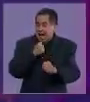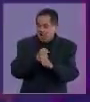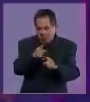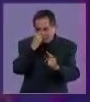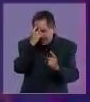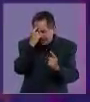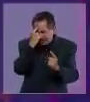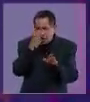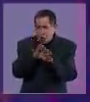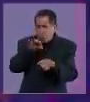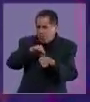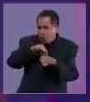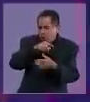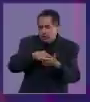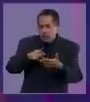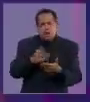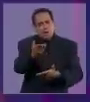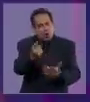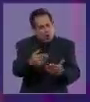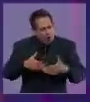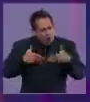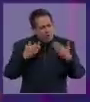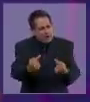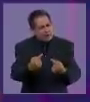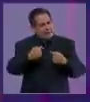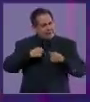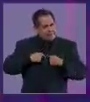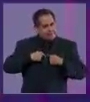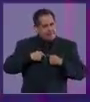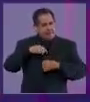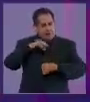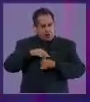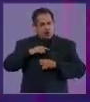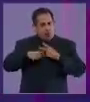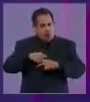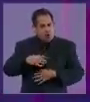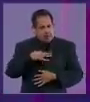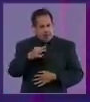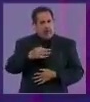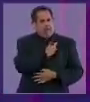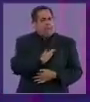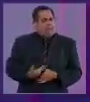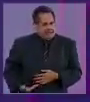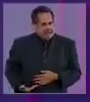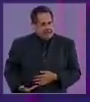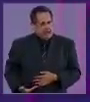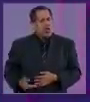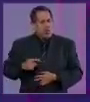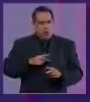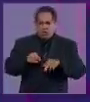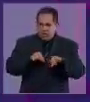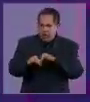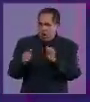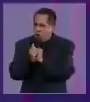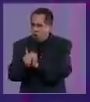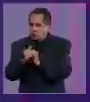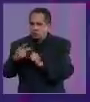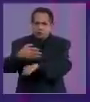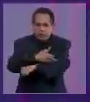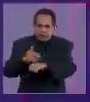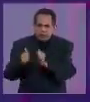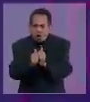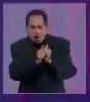nuestro voto. Yo les pido su voto de confianza para ser su presidente, para trabajar en equipo con sus familias y